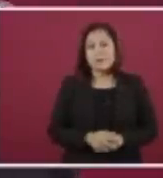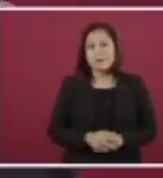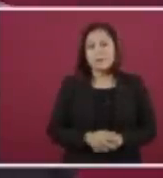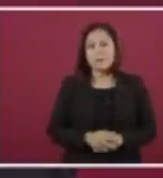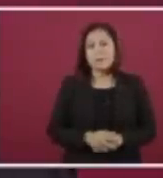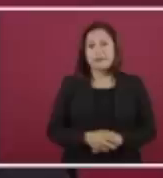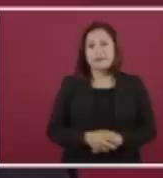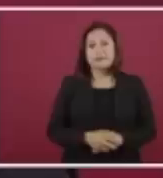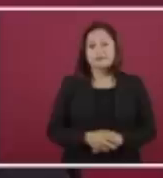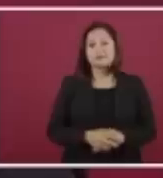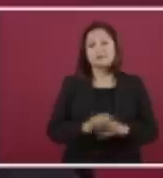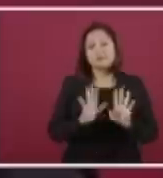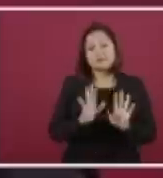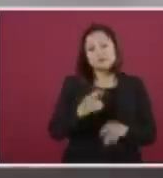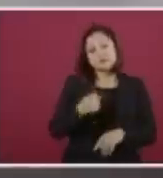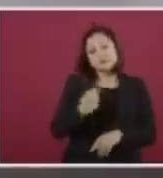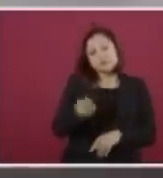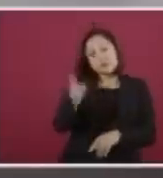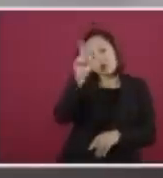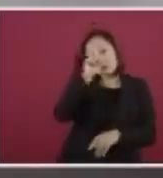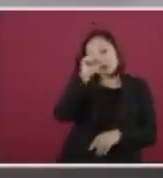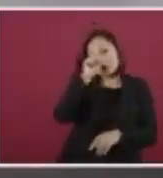yo les aconsejaría que no es así, ¿no?